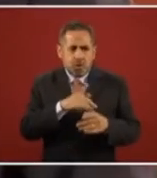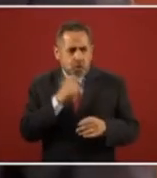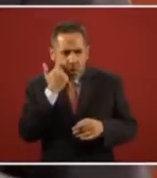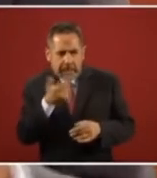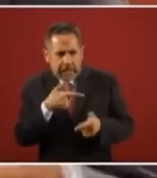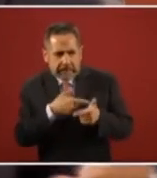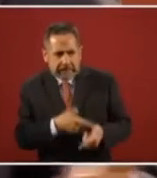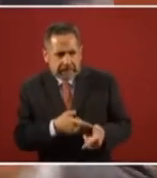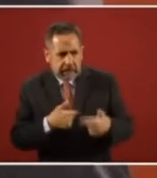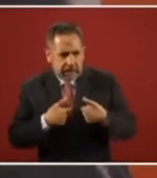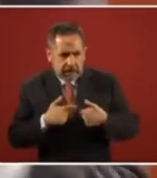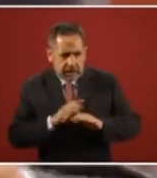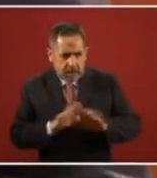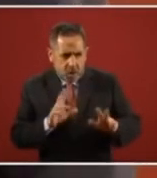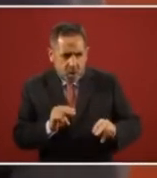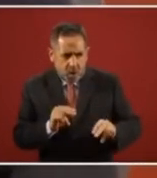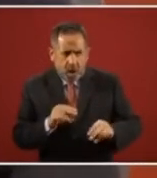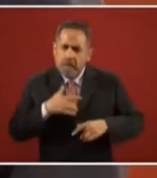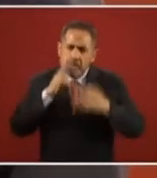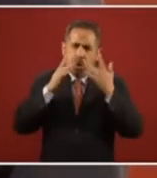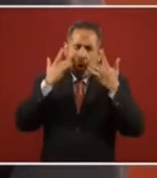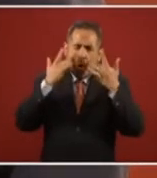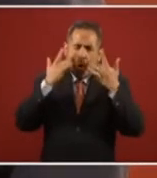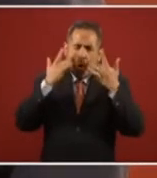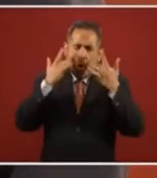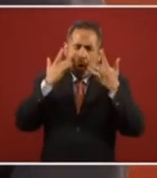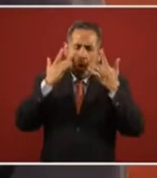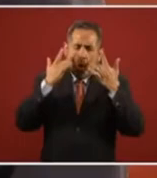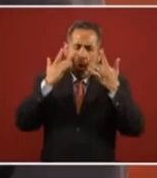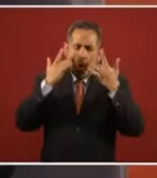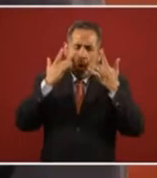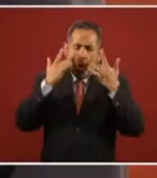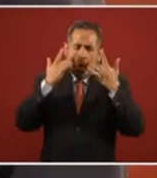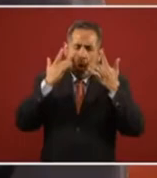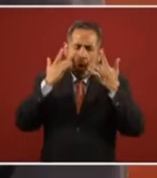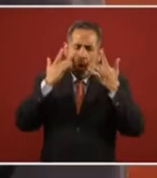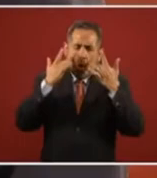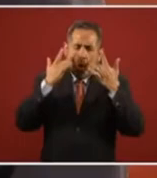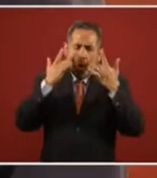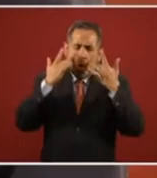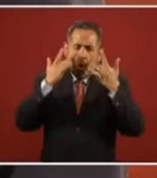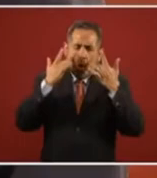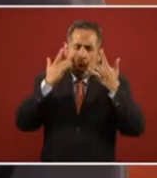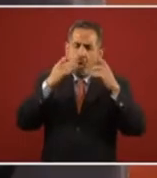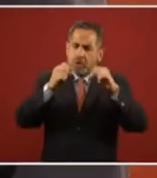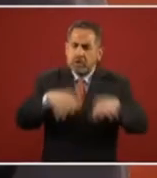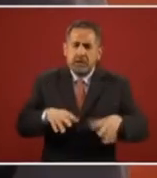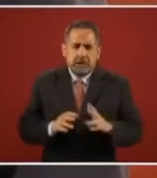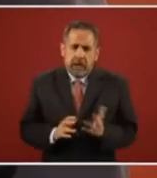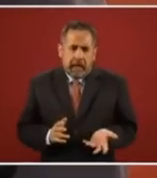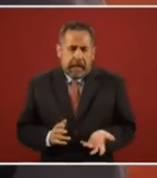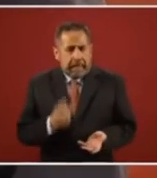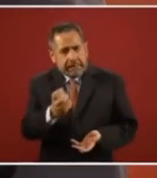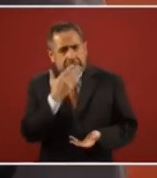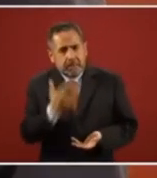nosotros con una enfermedad paraguay es la que no está signes